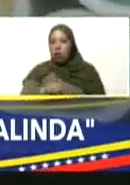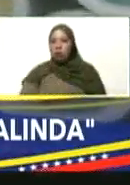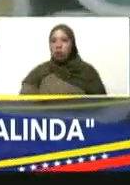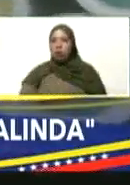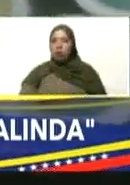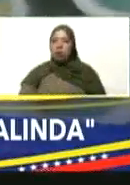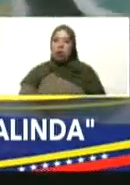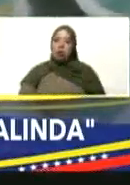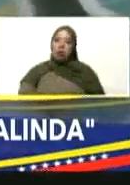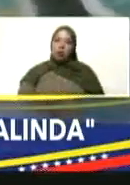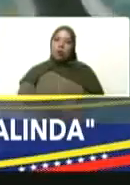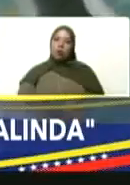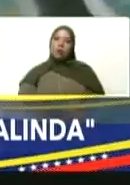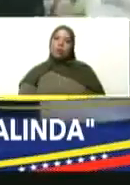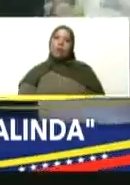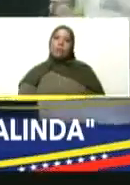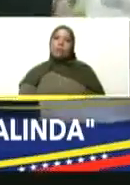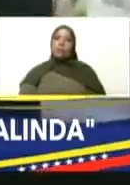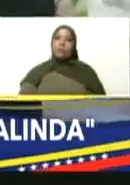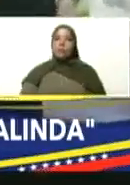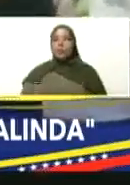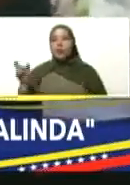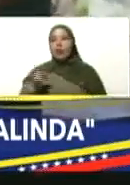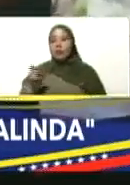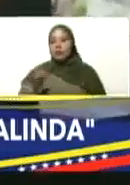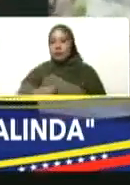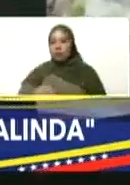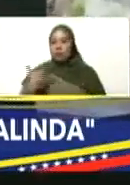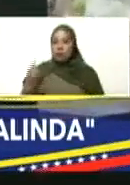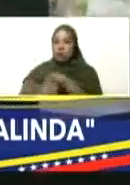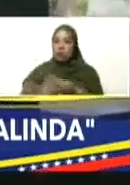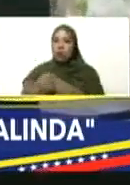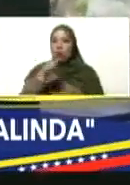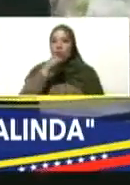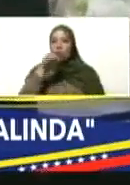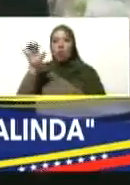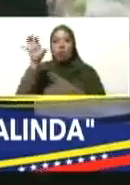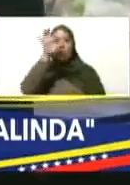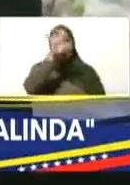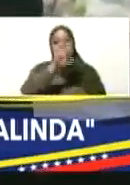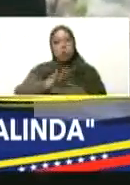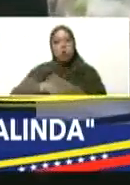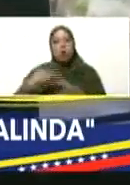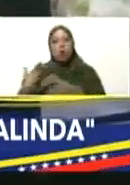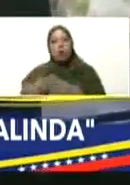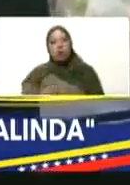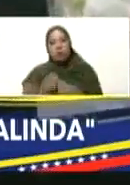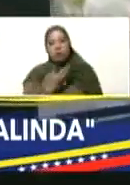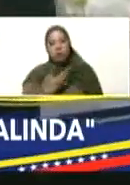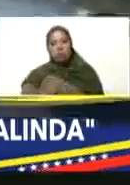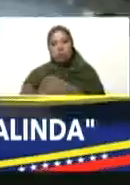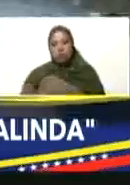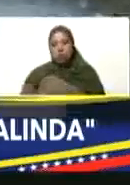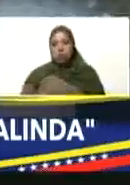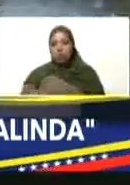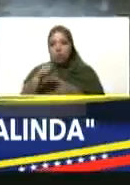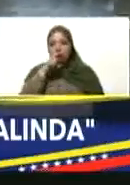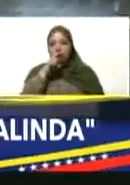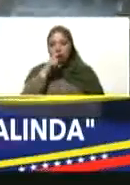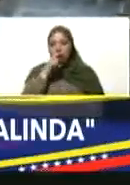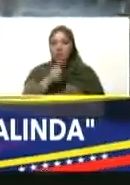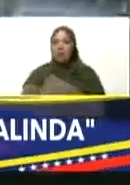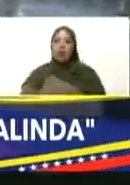para crear los excedentes que nosotros necesitamos para la exportación. Por eso, compañero presidente, hoy estamos muy